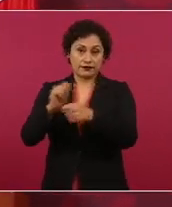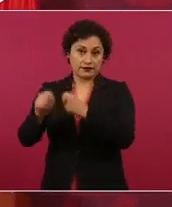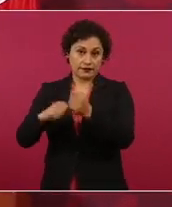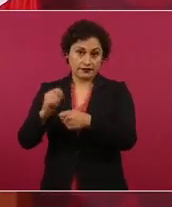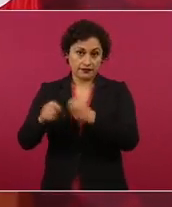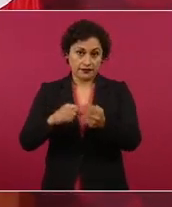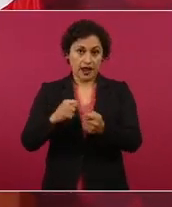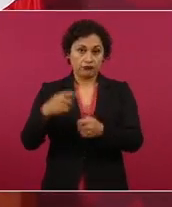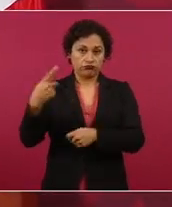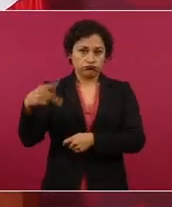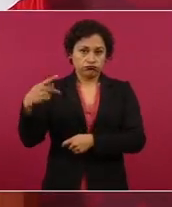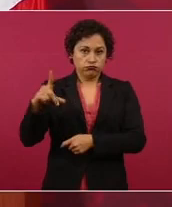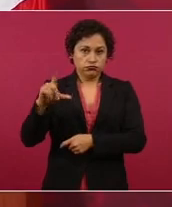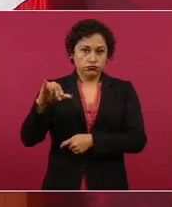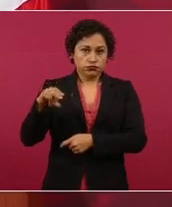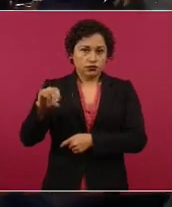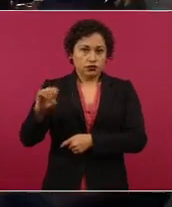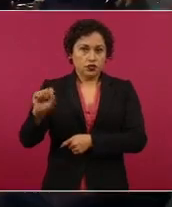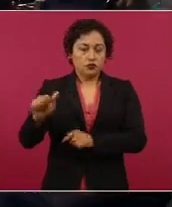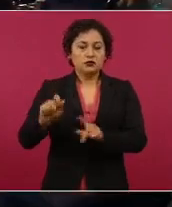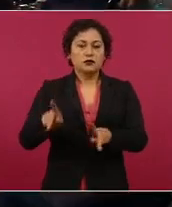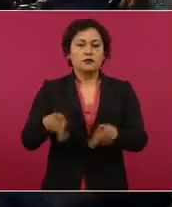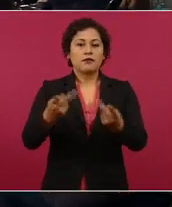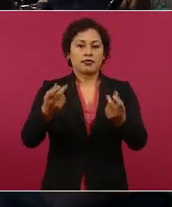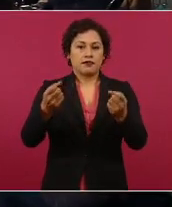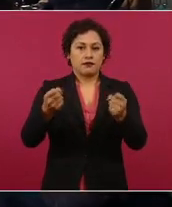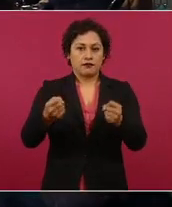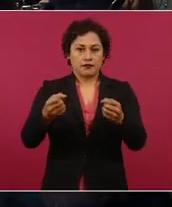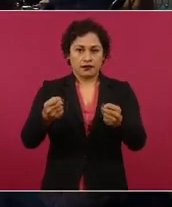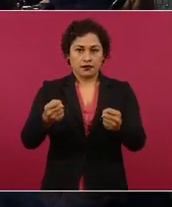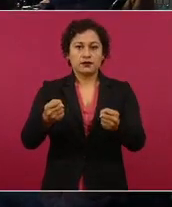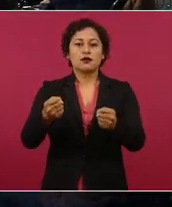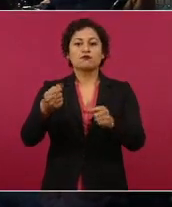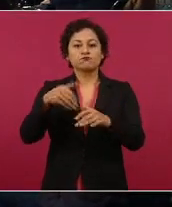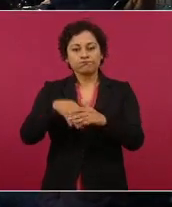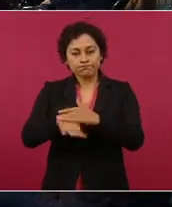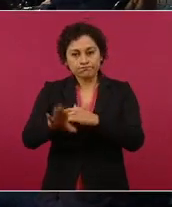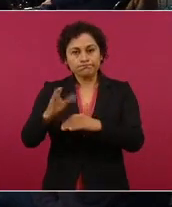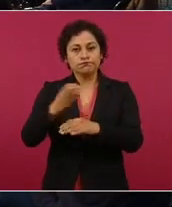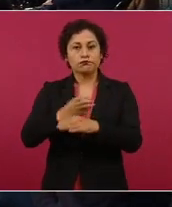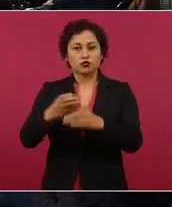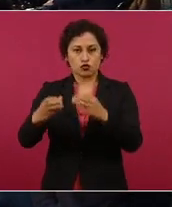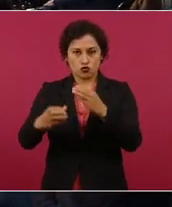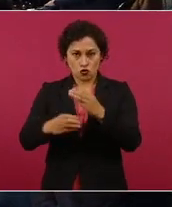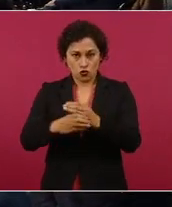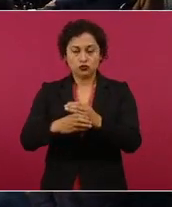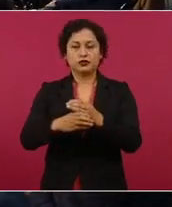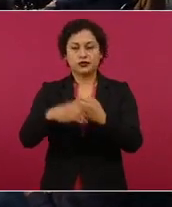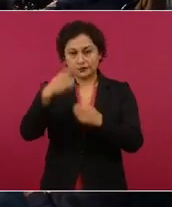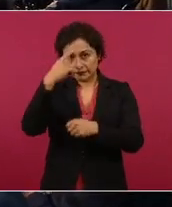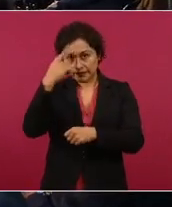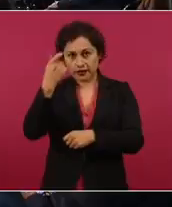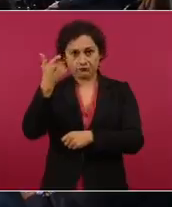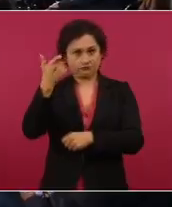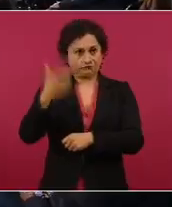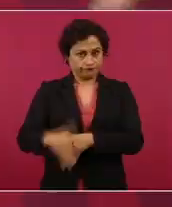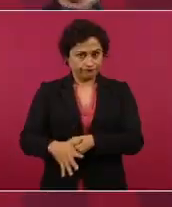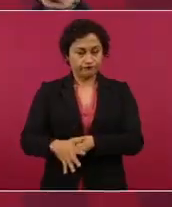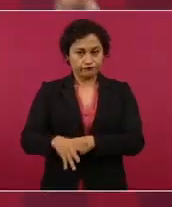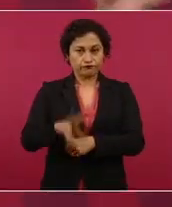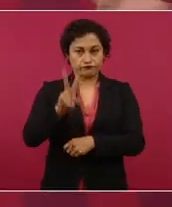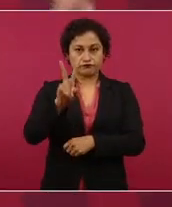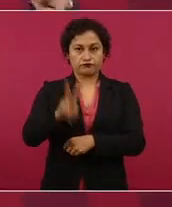de Liconsa, en las lecherías, hay productos a precios bajos. En general,